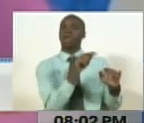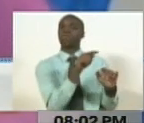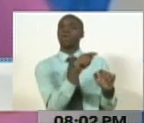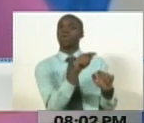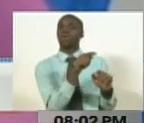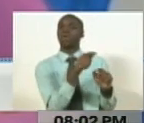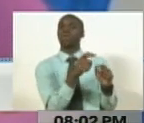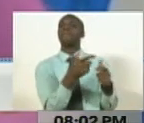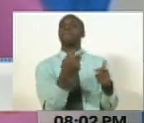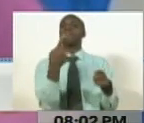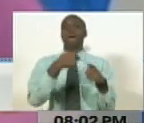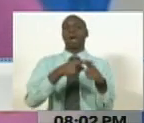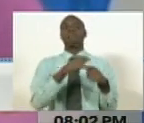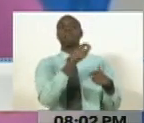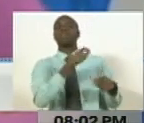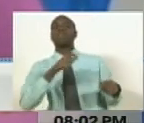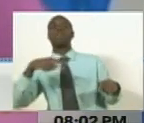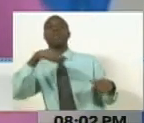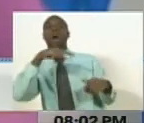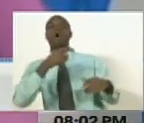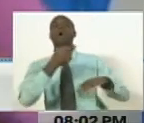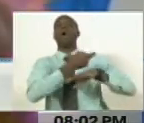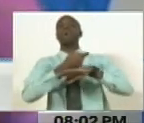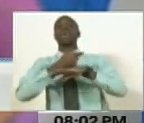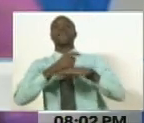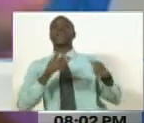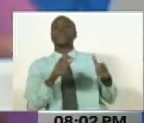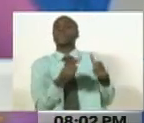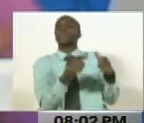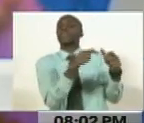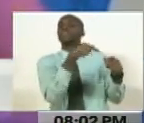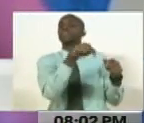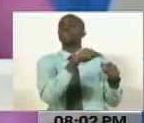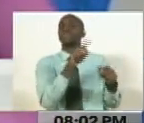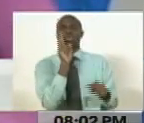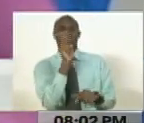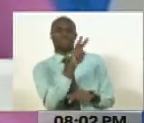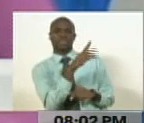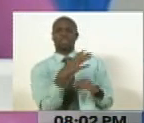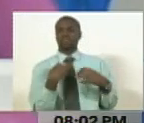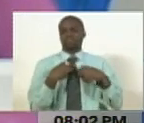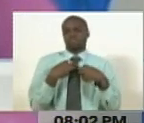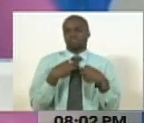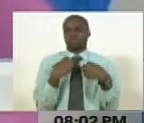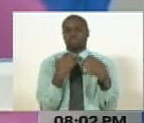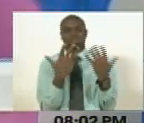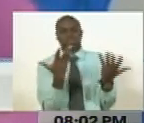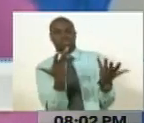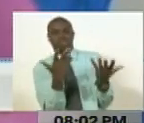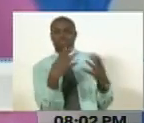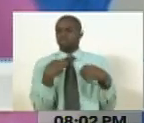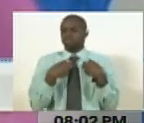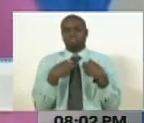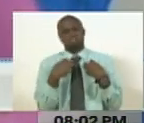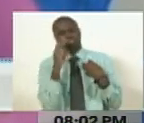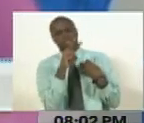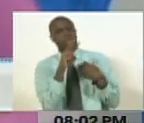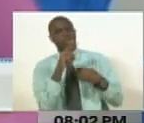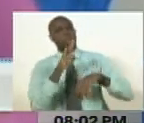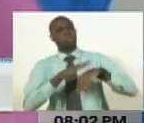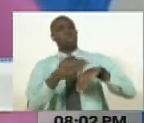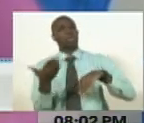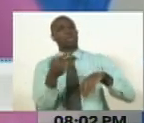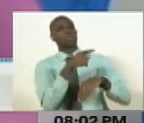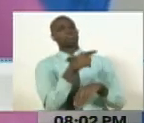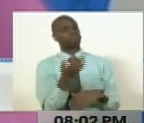grupo minoritario de gobiernos. Yo los vi un poco ofuscados y molestos y no entiendo por qué. La verdad